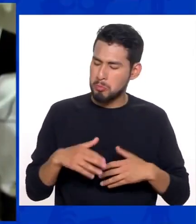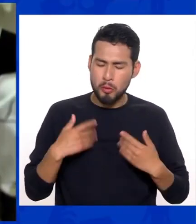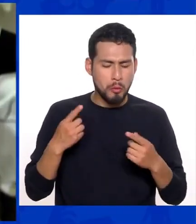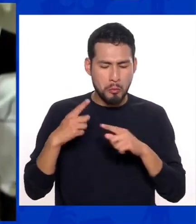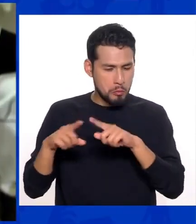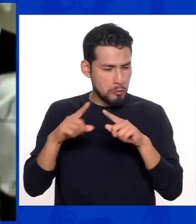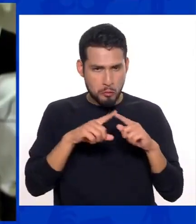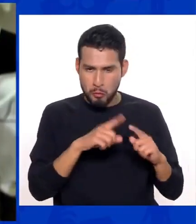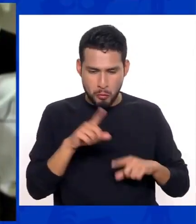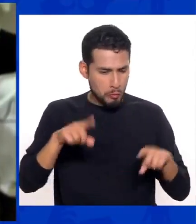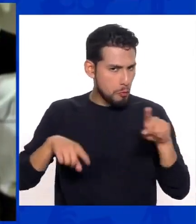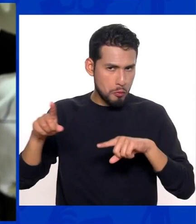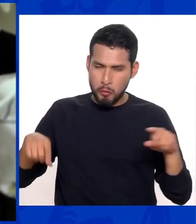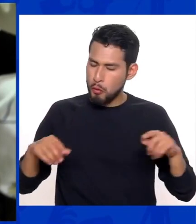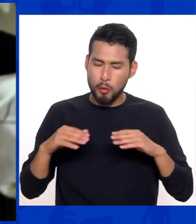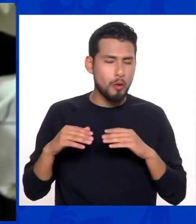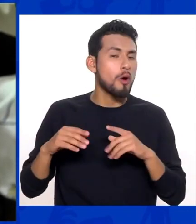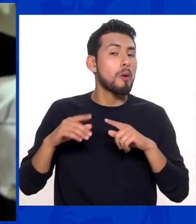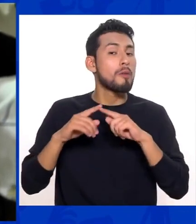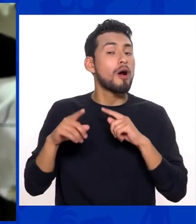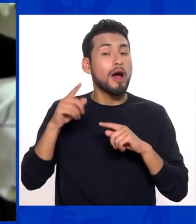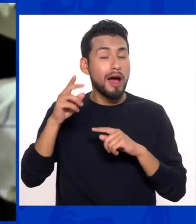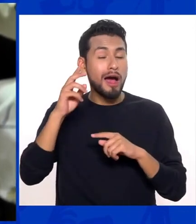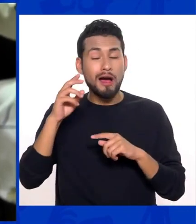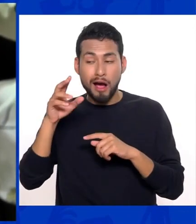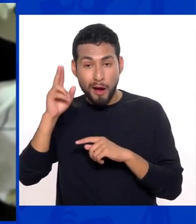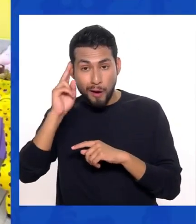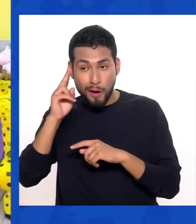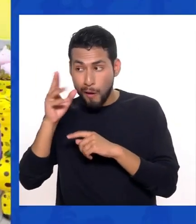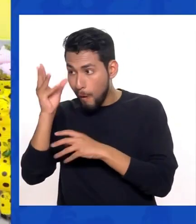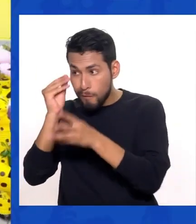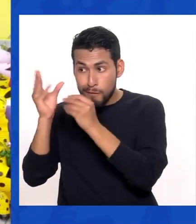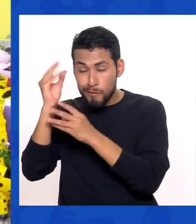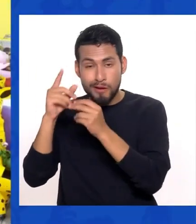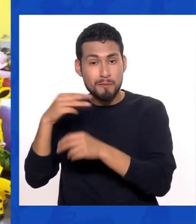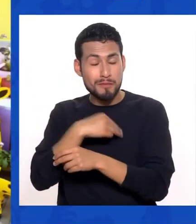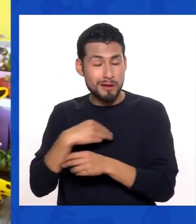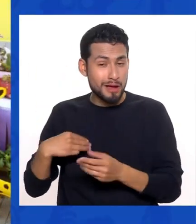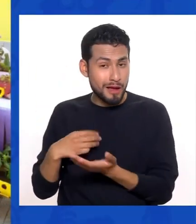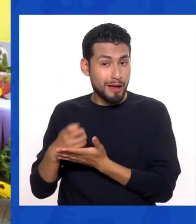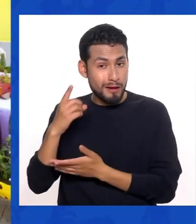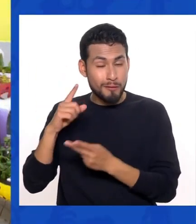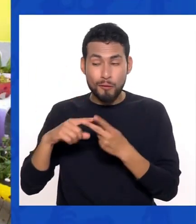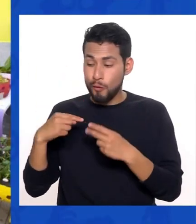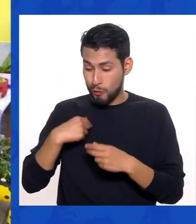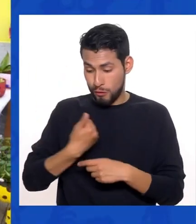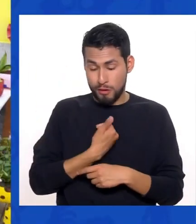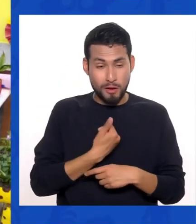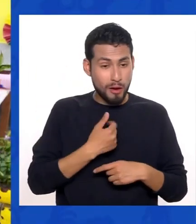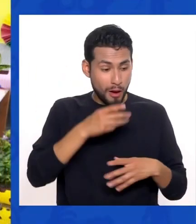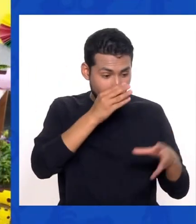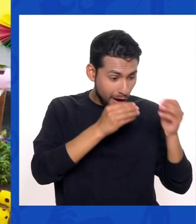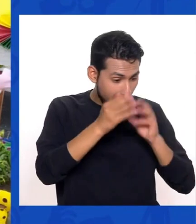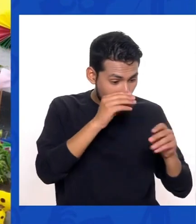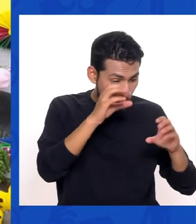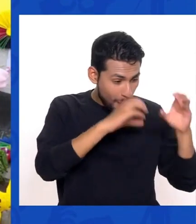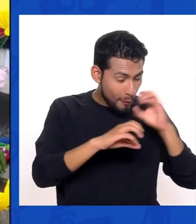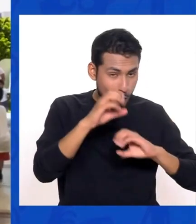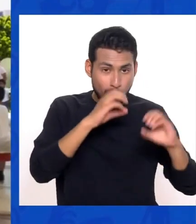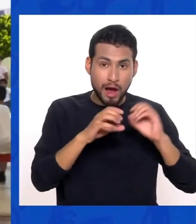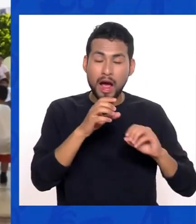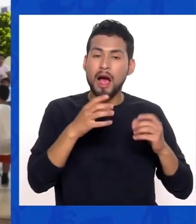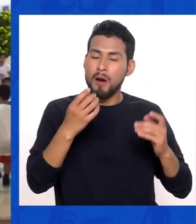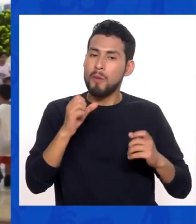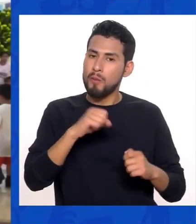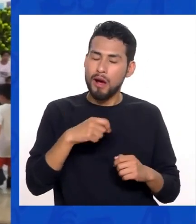la investigación que uno pueda hacer como docente, las capacitaciones que nos brinde el MINEDU y las capacitaciones que nosotros podamos seguir buscando